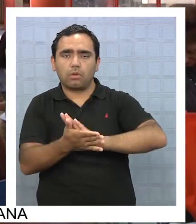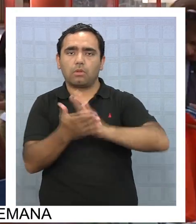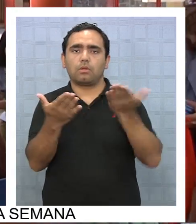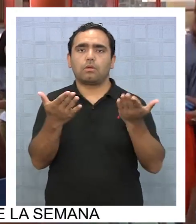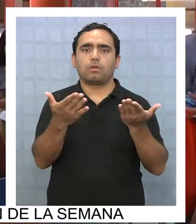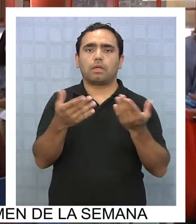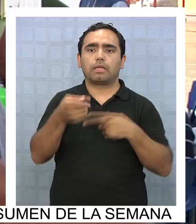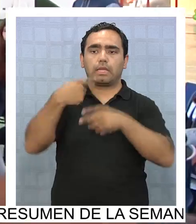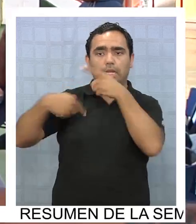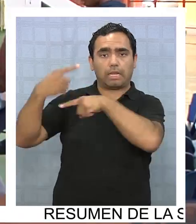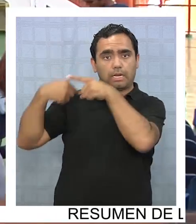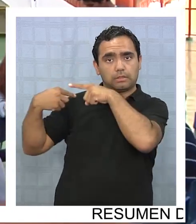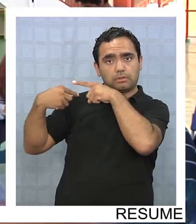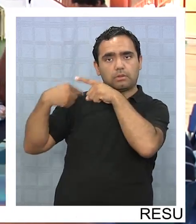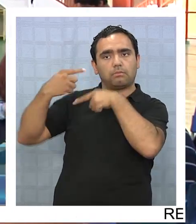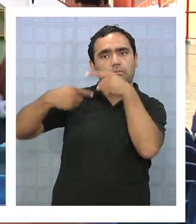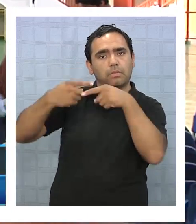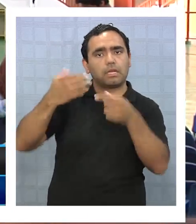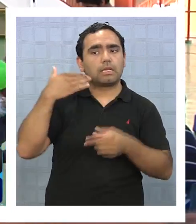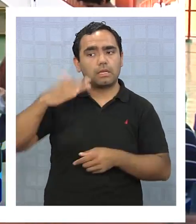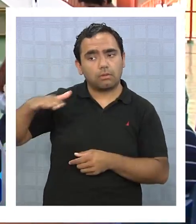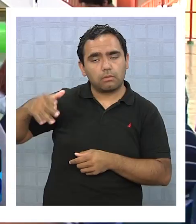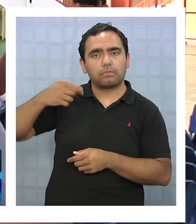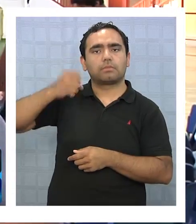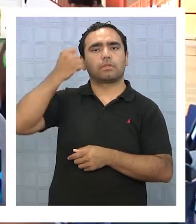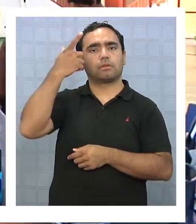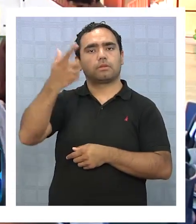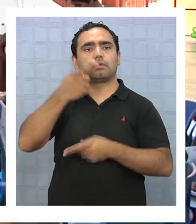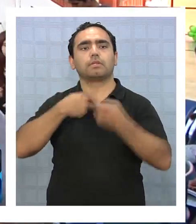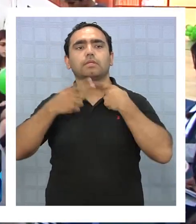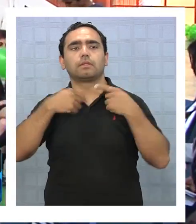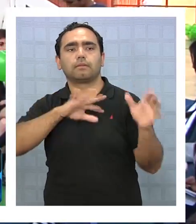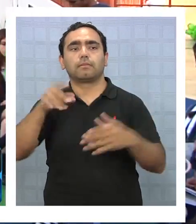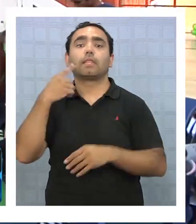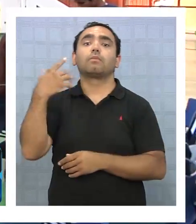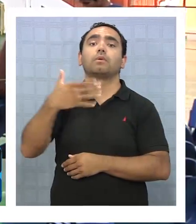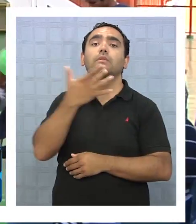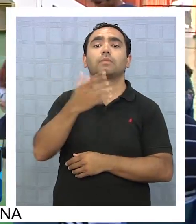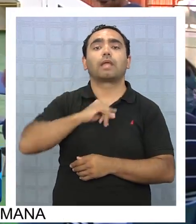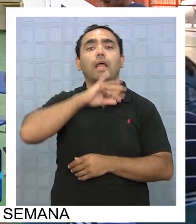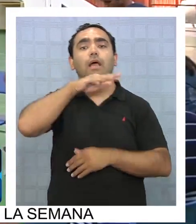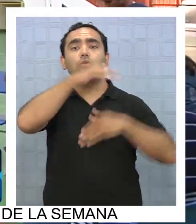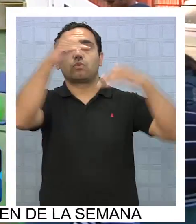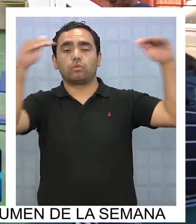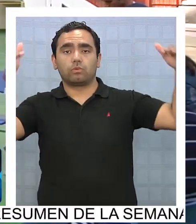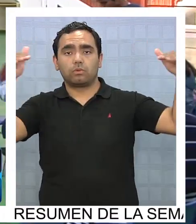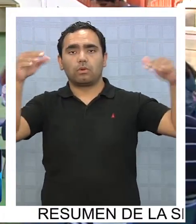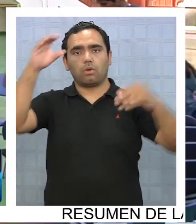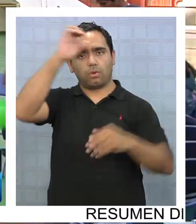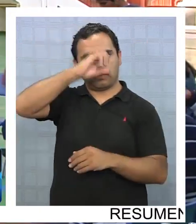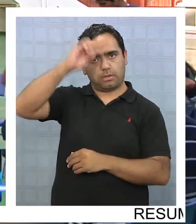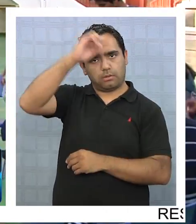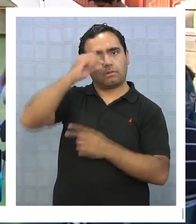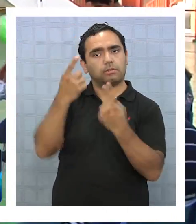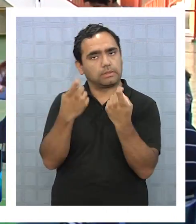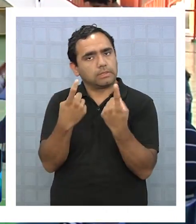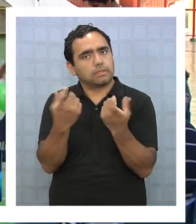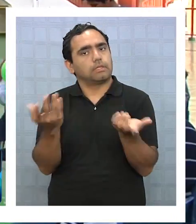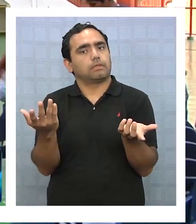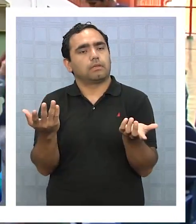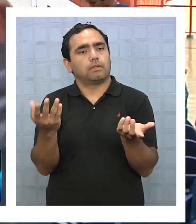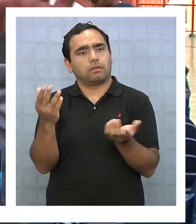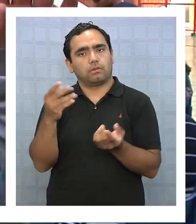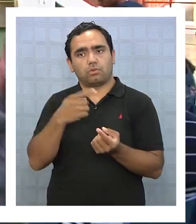nosotros a que también se interesan. Yo creo que es importante porque en la vida adulta va a ser necesario tener como una opinión de todo, o sea,